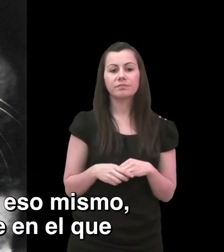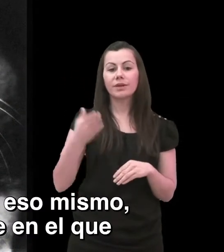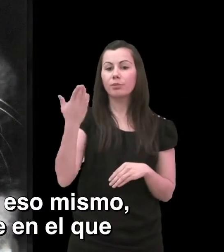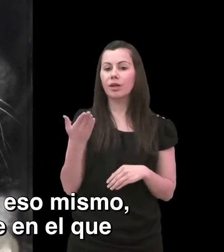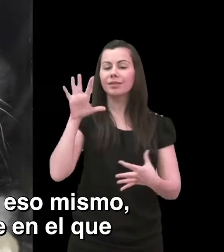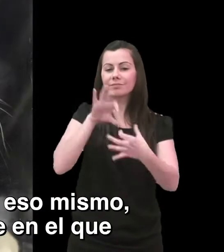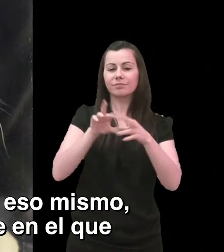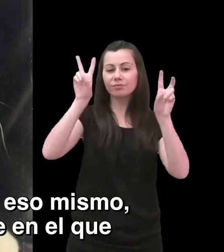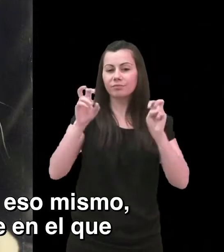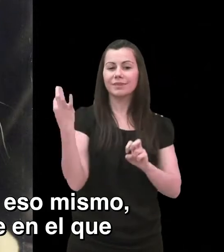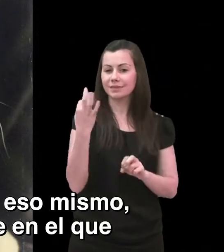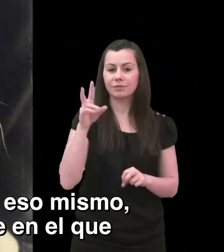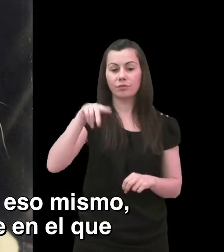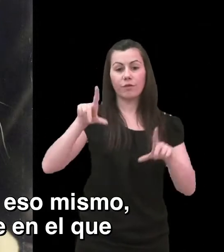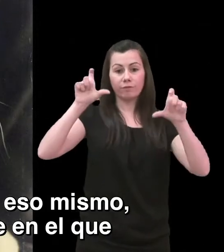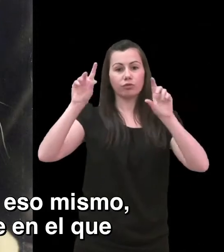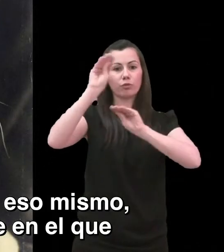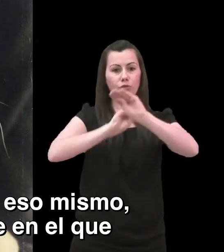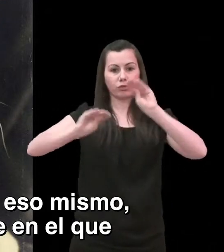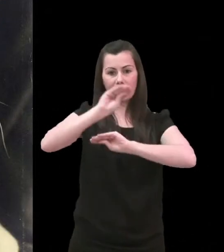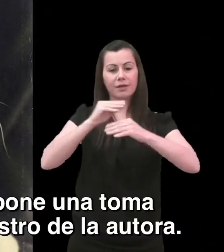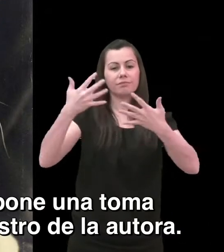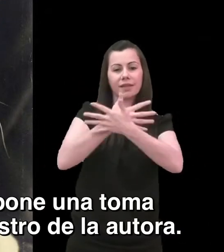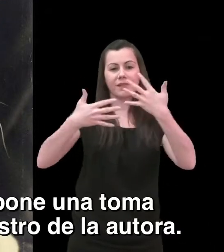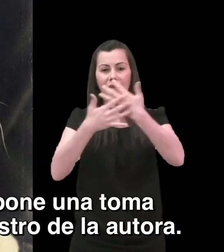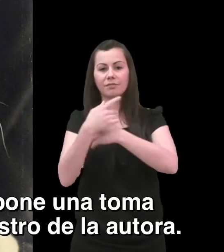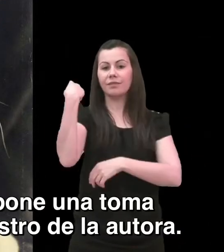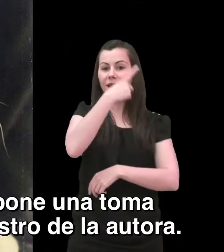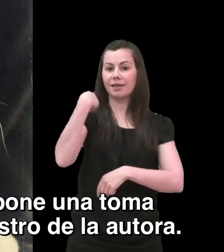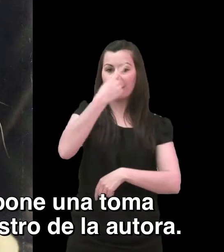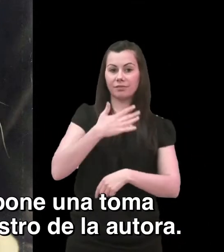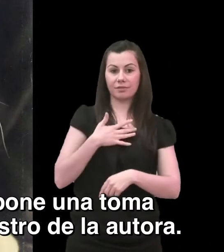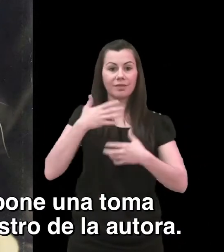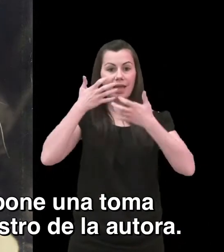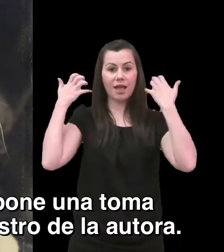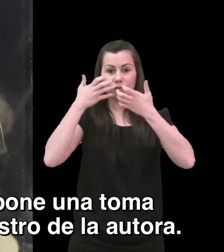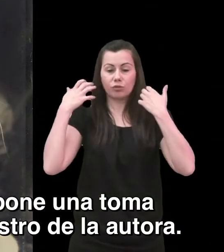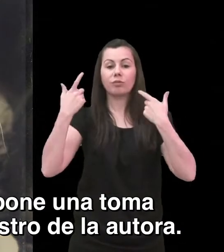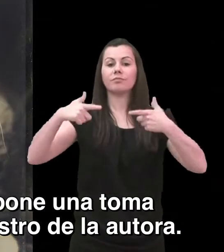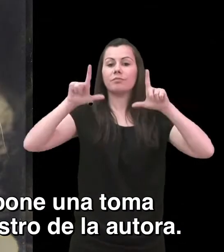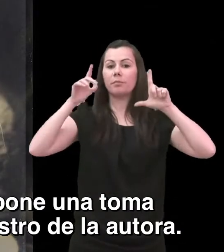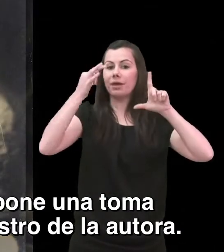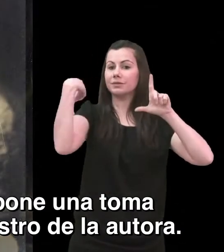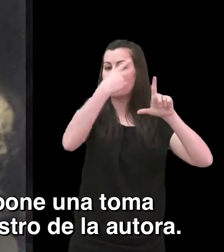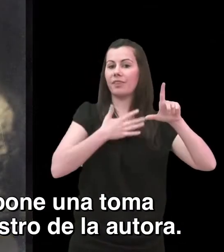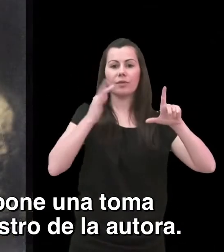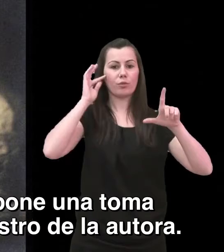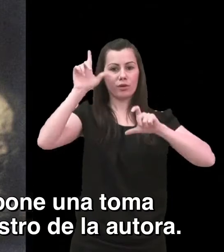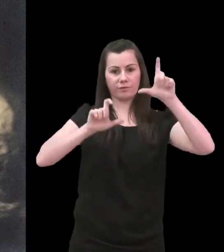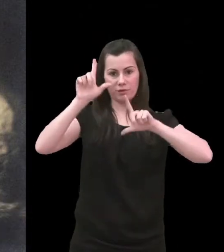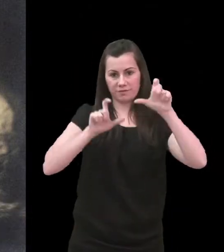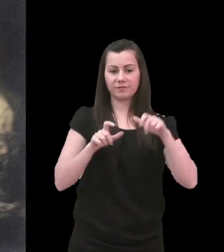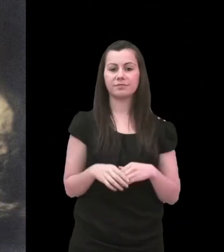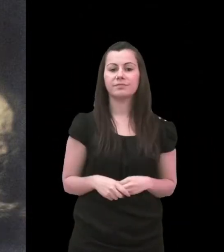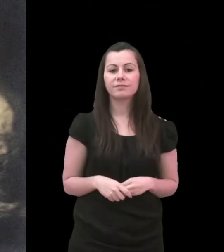En rigor se trata de eso mismo, de un fotomontaje en el que transparenta y sobrepone una toma de un felino al propio rostro de la